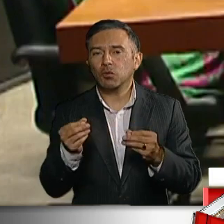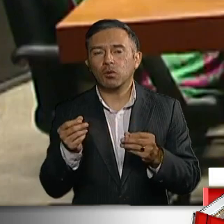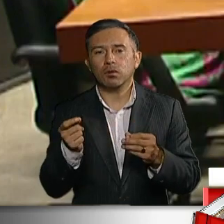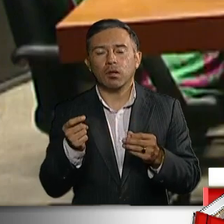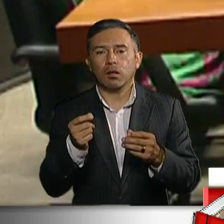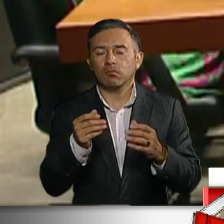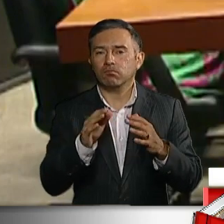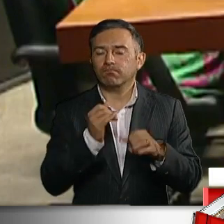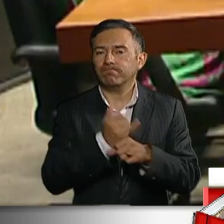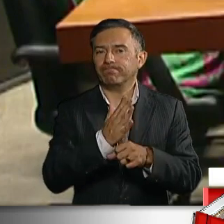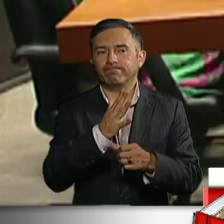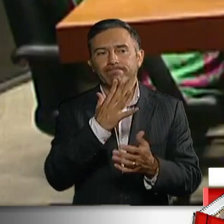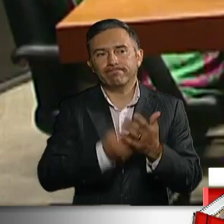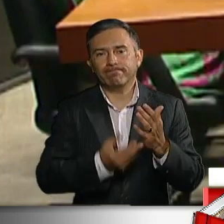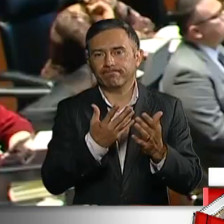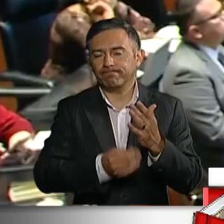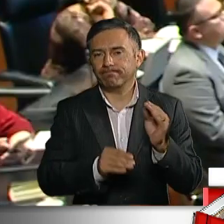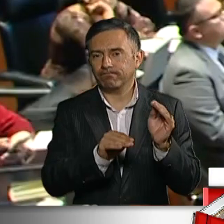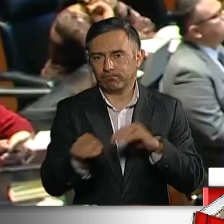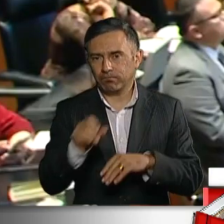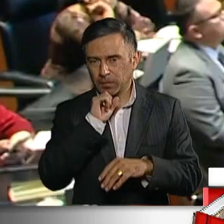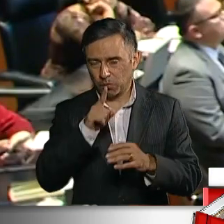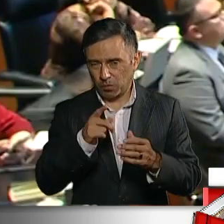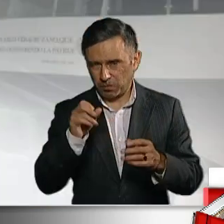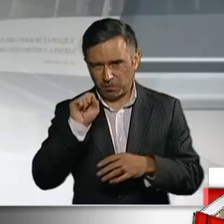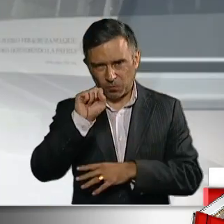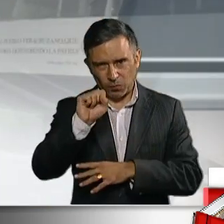desplazadas y a los defensores de derechos humanos.